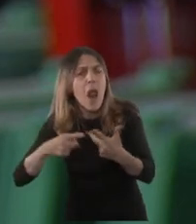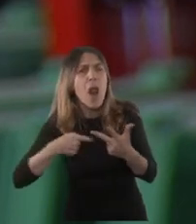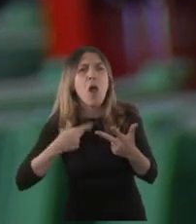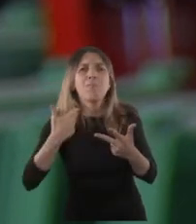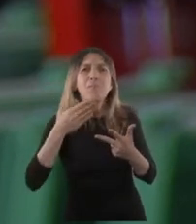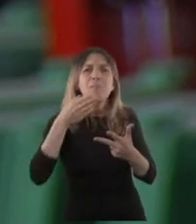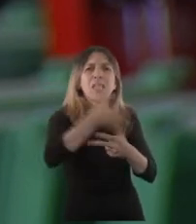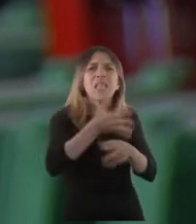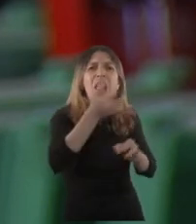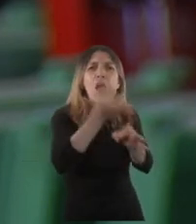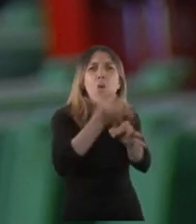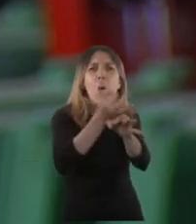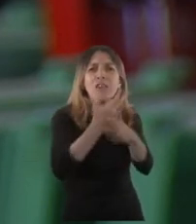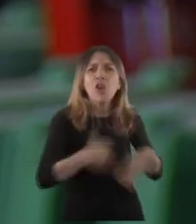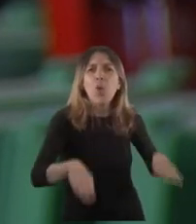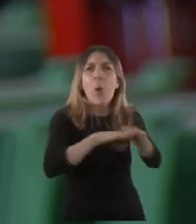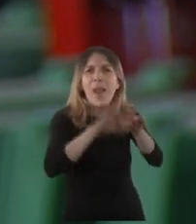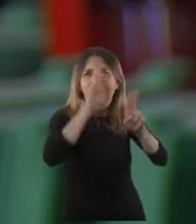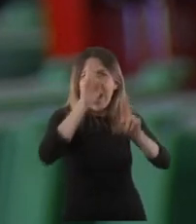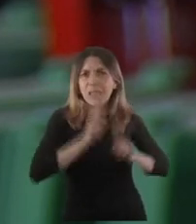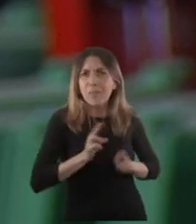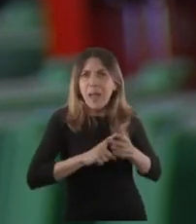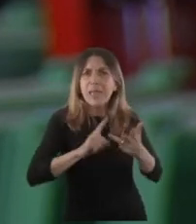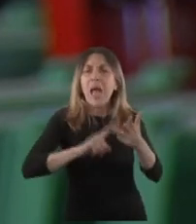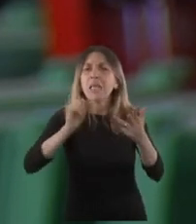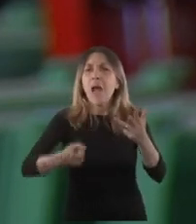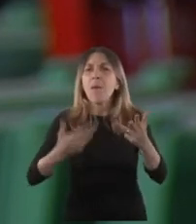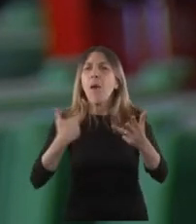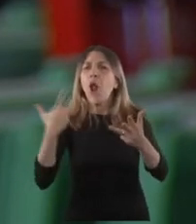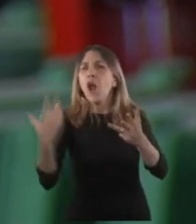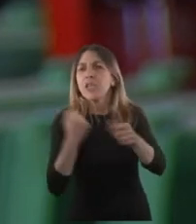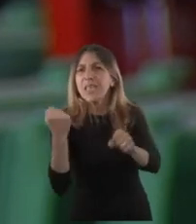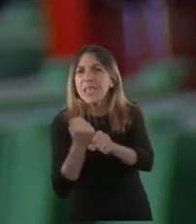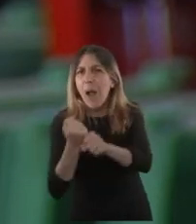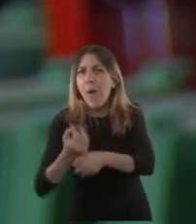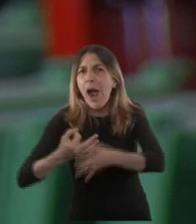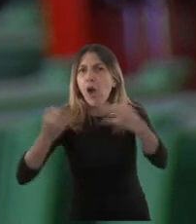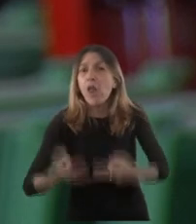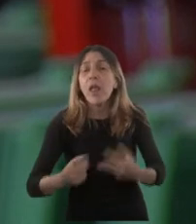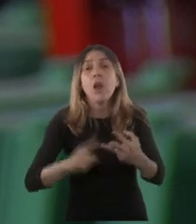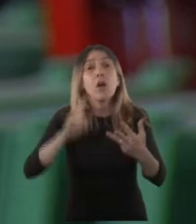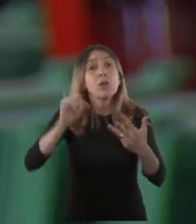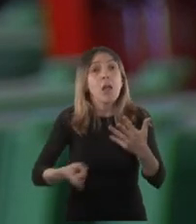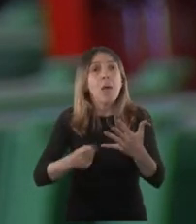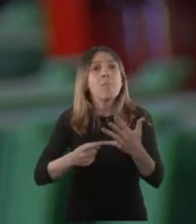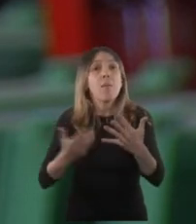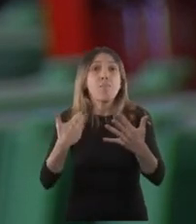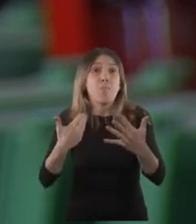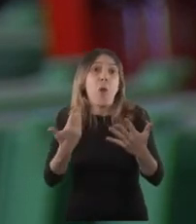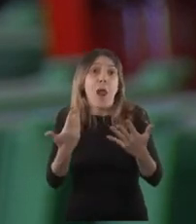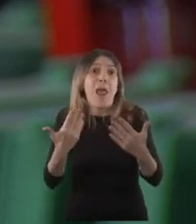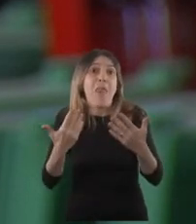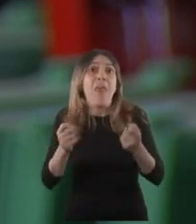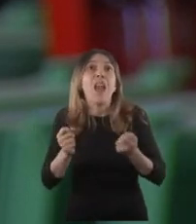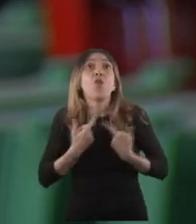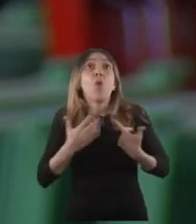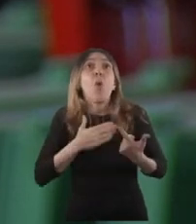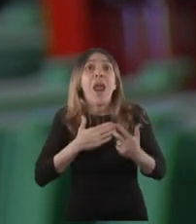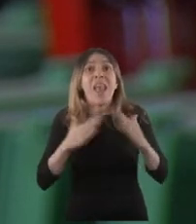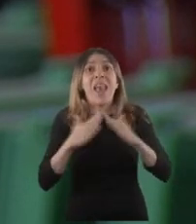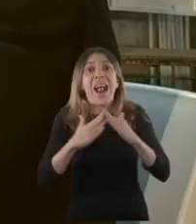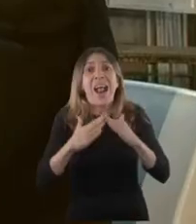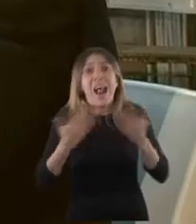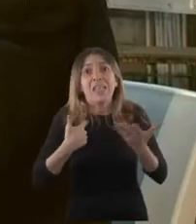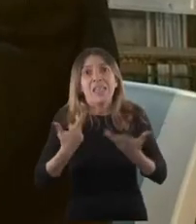educación igualitaria, que pueda tener un trabajo digno y en lo posible también una vivienda donde estar